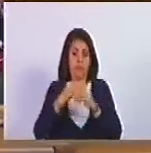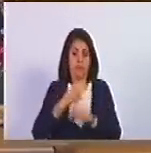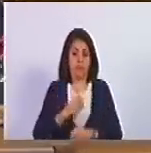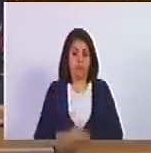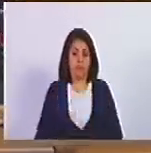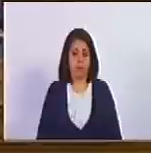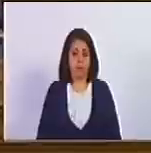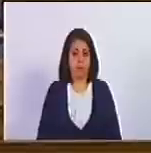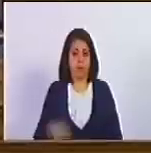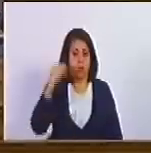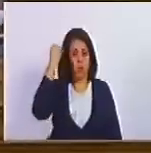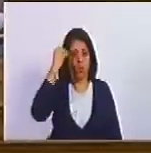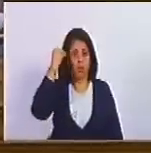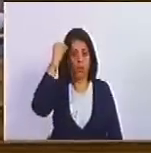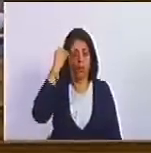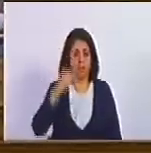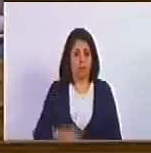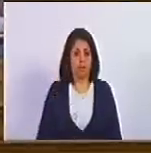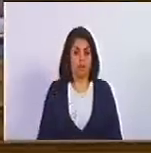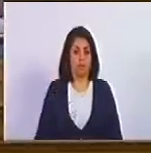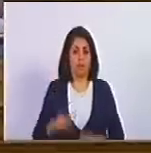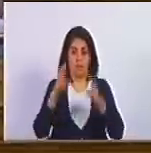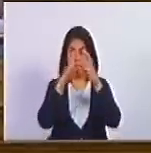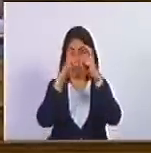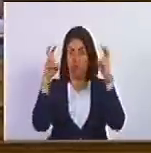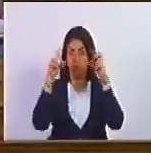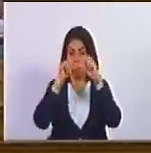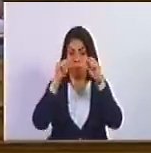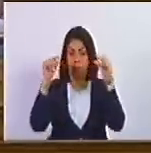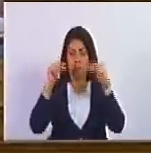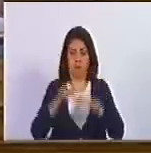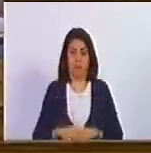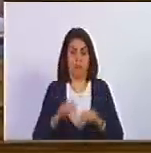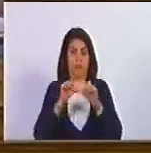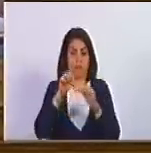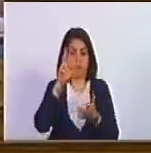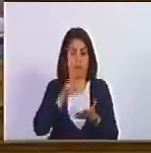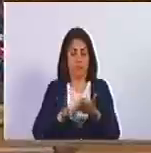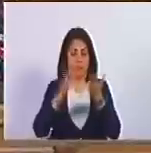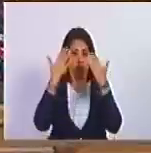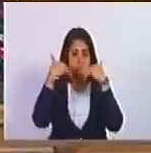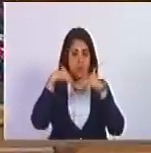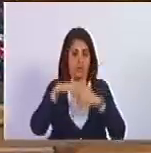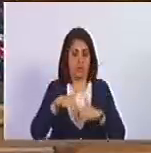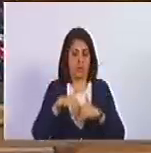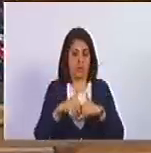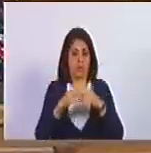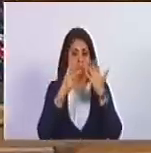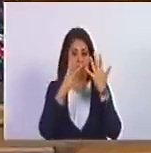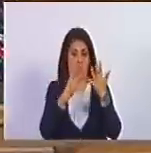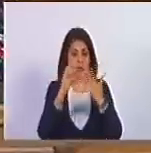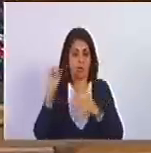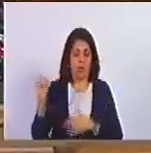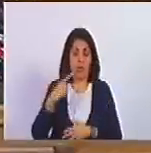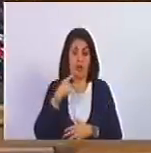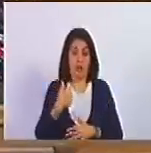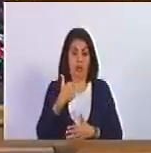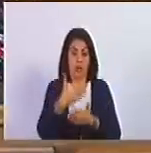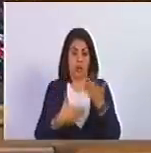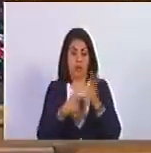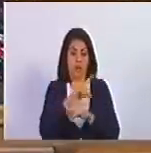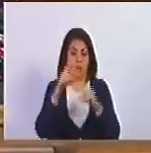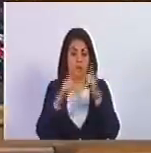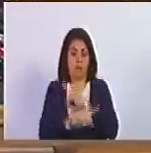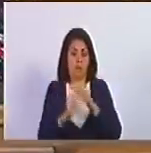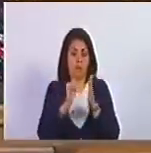presidente. En consideración el epígrafe. Queda aprobado. Siguiente. 80. Se propone